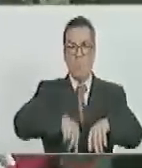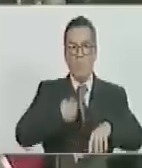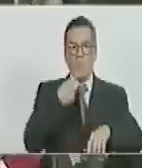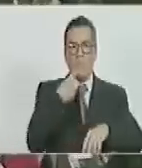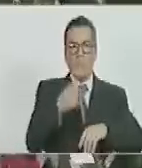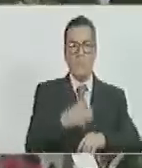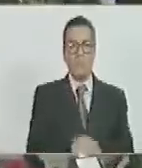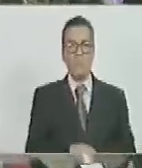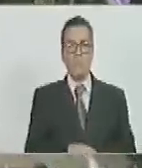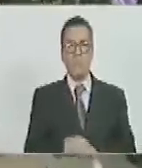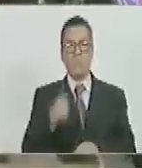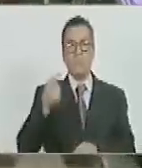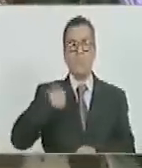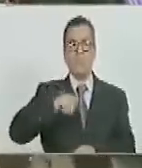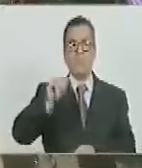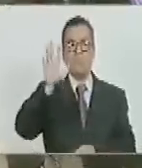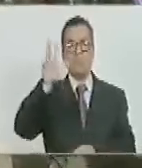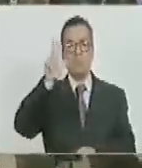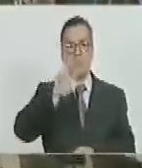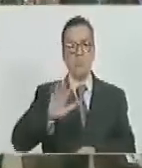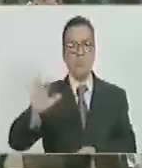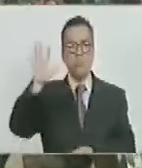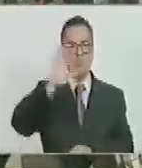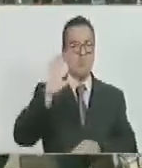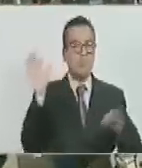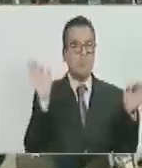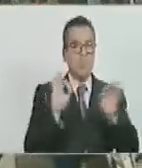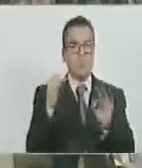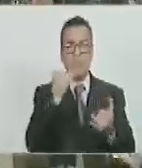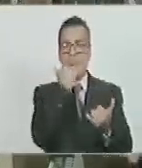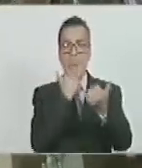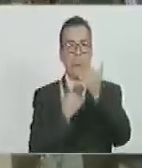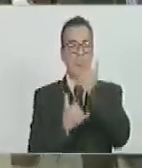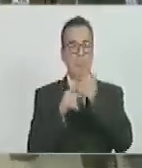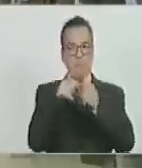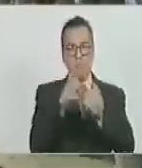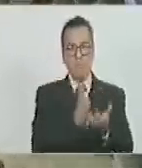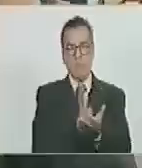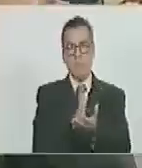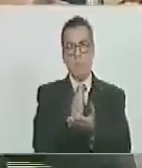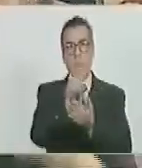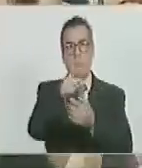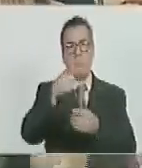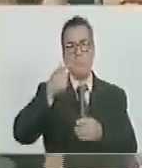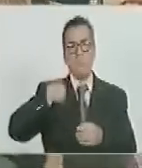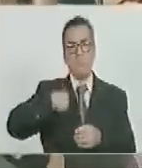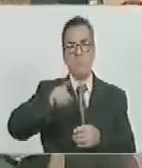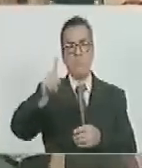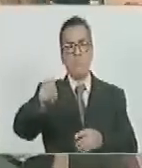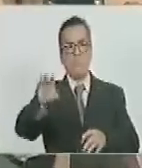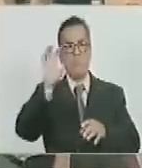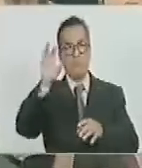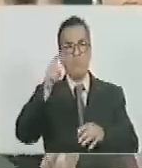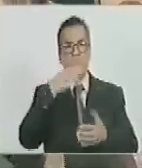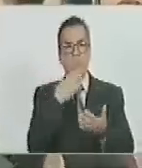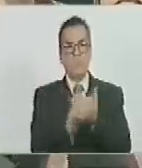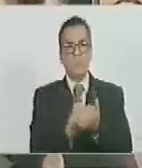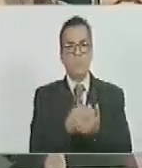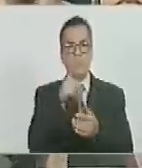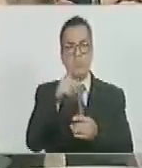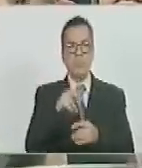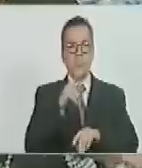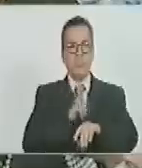decir que tenemos patria, que nadie se equivoque y que seguiremos teniendo patria. Muchas gracias,